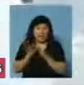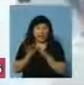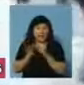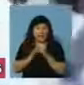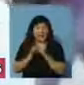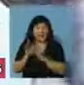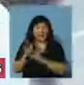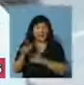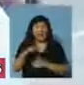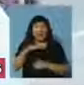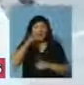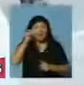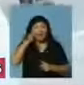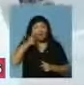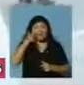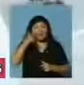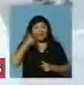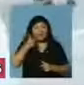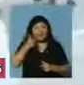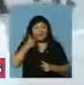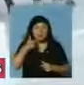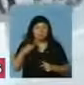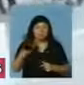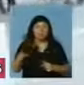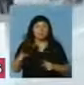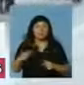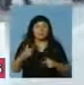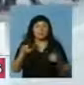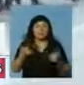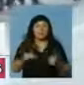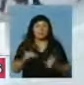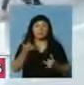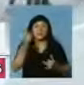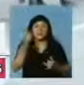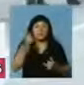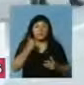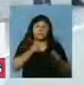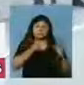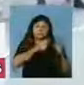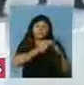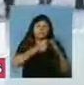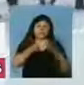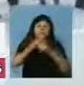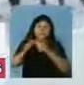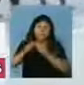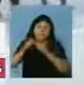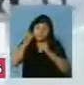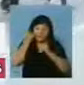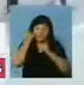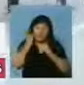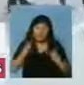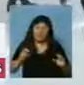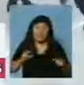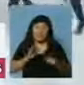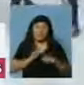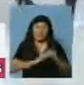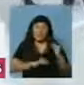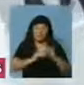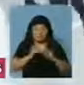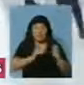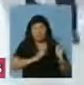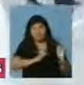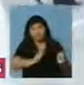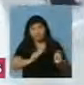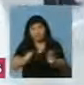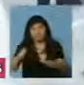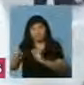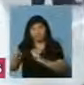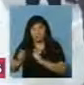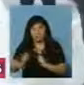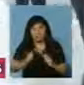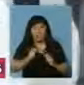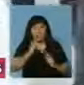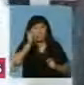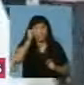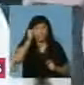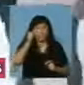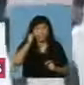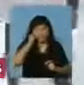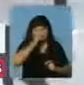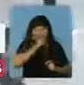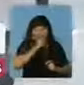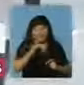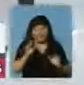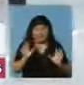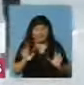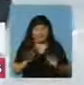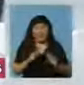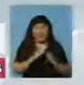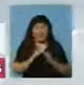que es el domingo, pero ya se hicieron 37 casitas prefabricadas para familias muy humildes, también se hicieron 9